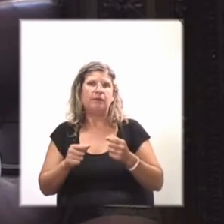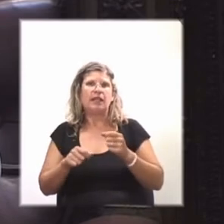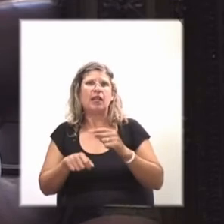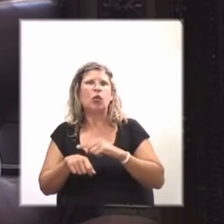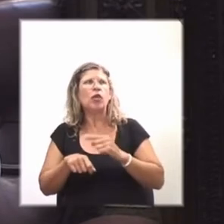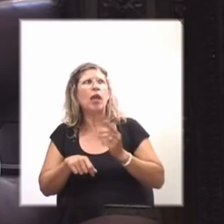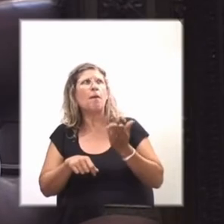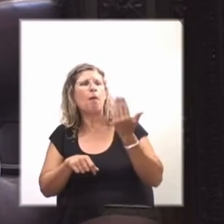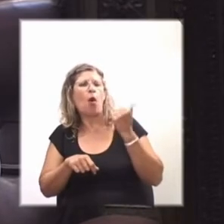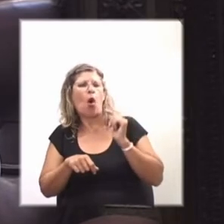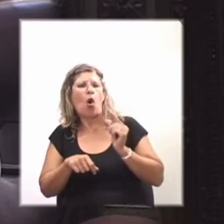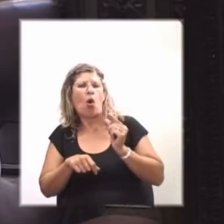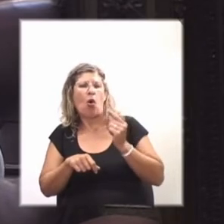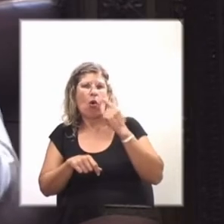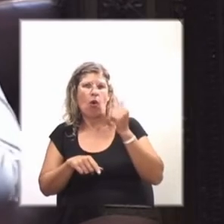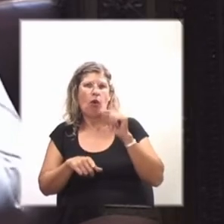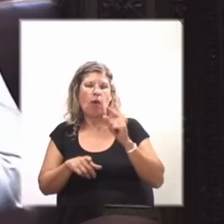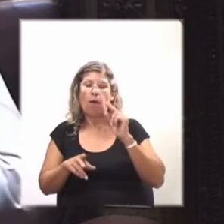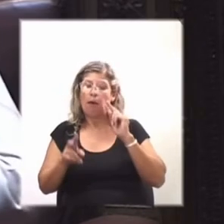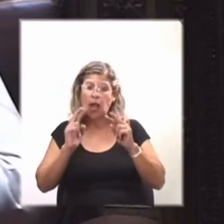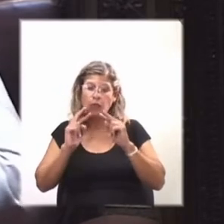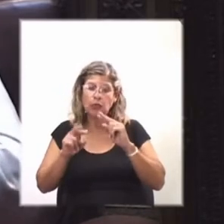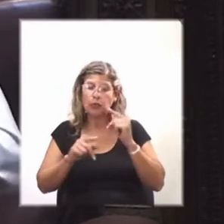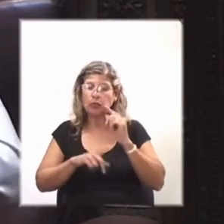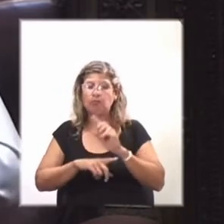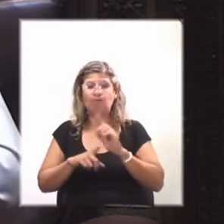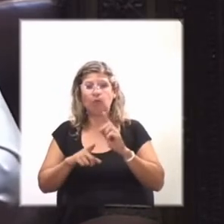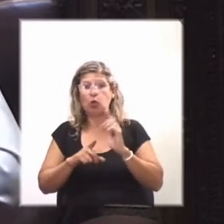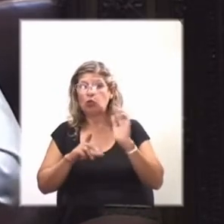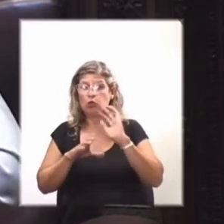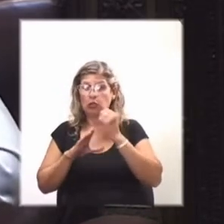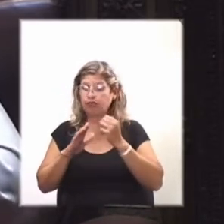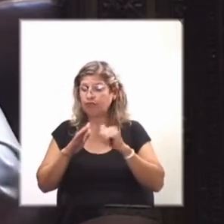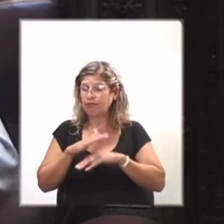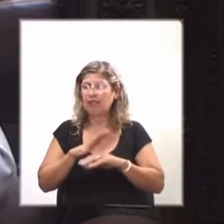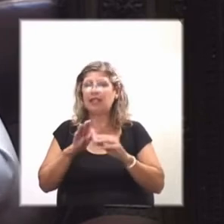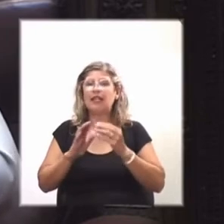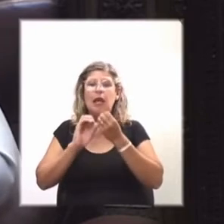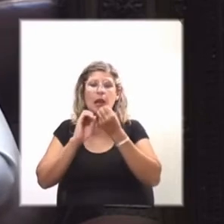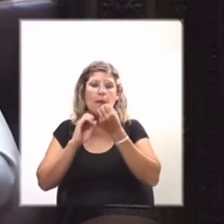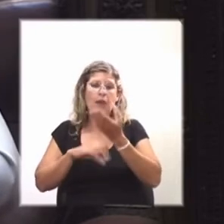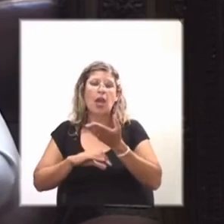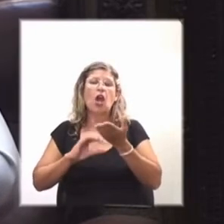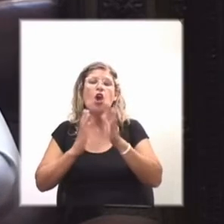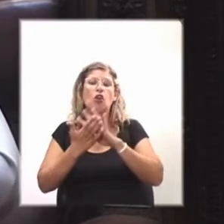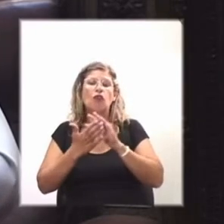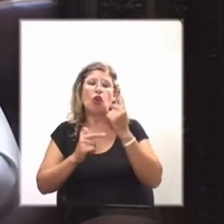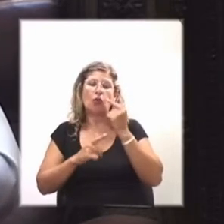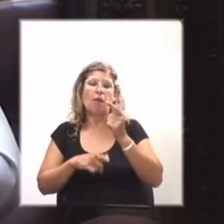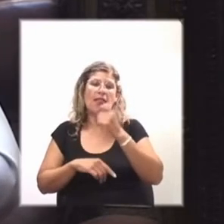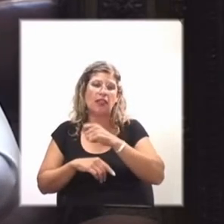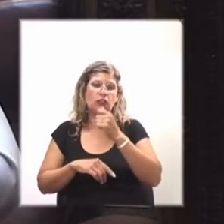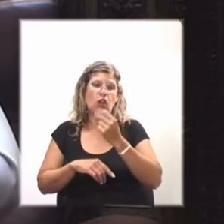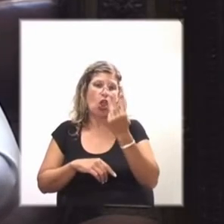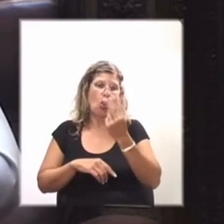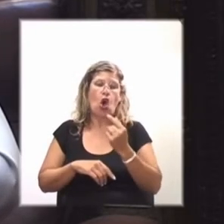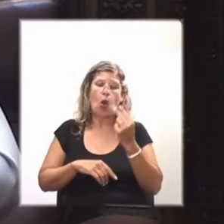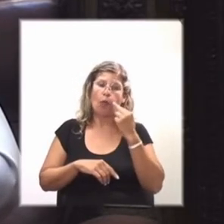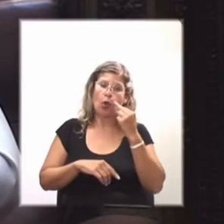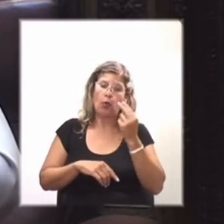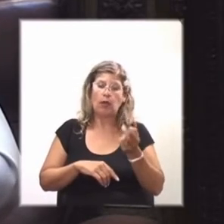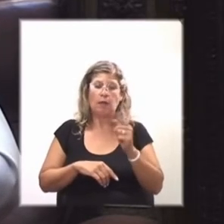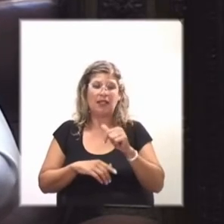tiempo, para los observadores no se ocultaba que la mejor manera de resolver los dos problemas, el de la oposición y el de las